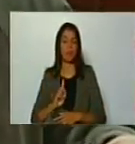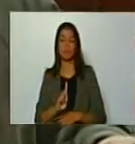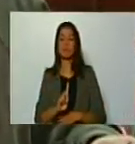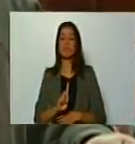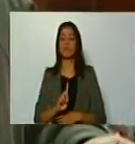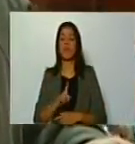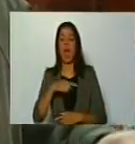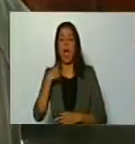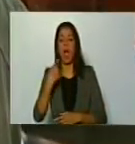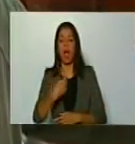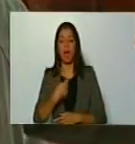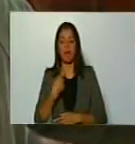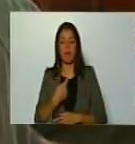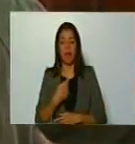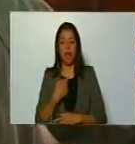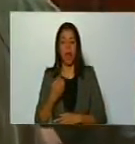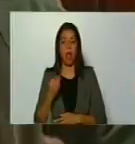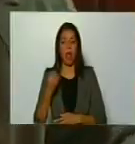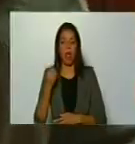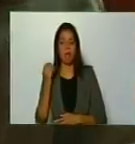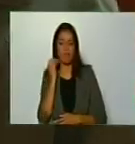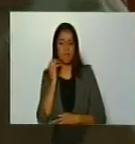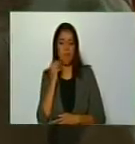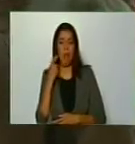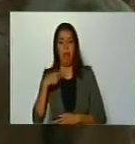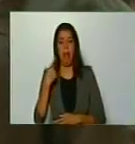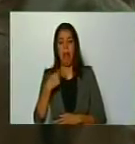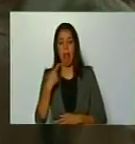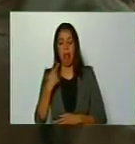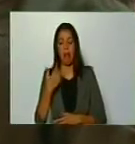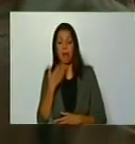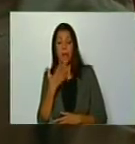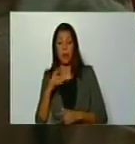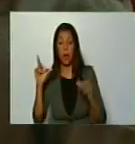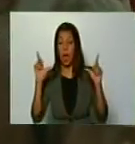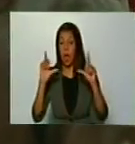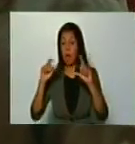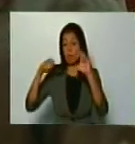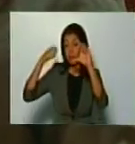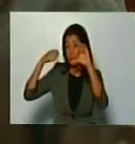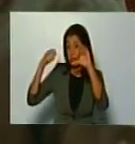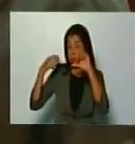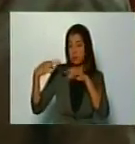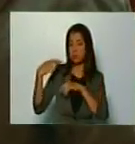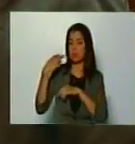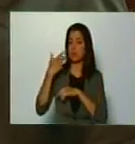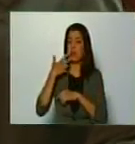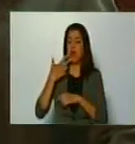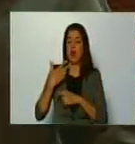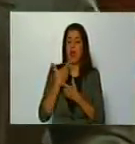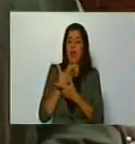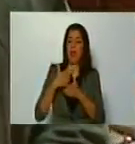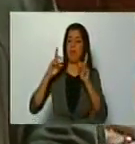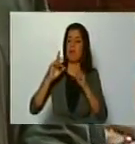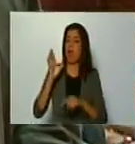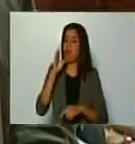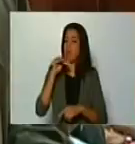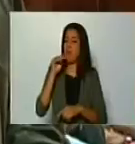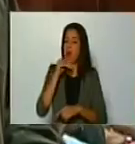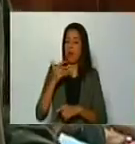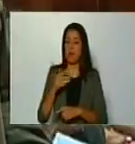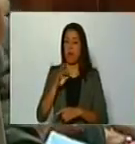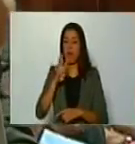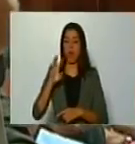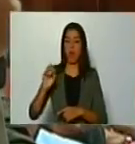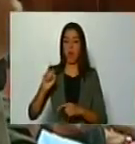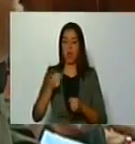las tonterías que decía esta persona frente a una cámara y decir que no había libertad de expresión y tenía 40